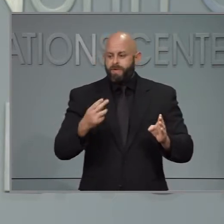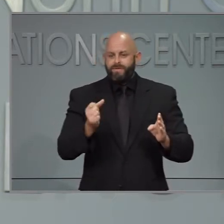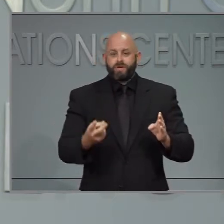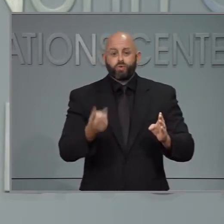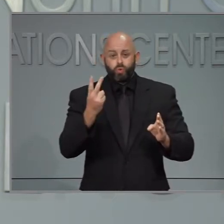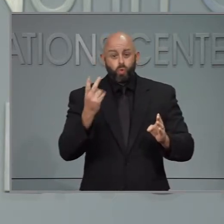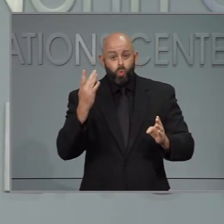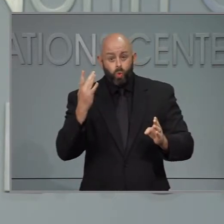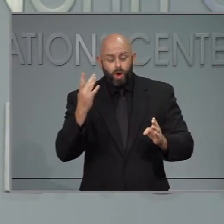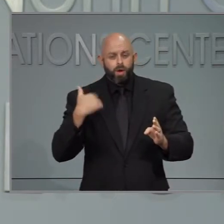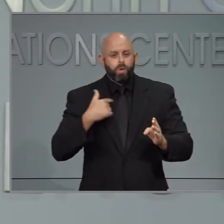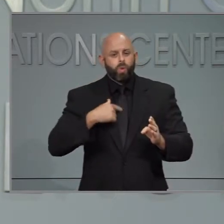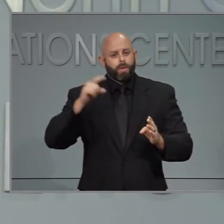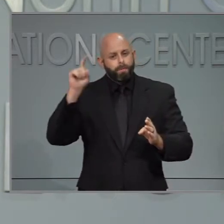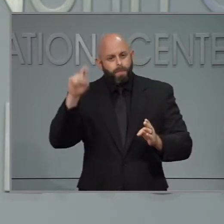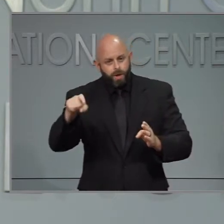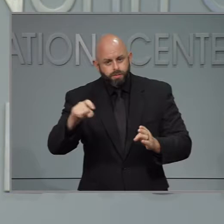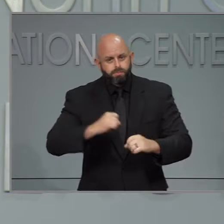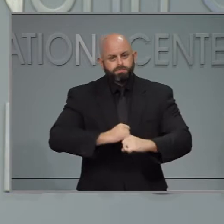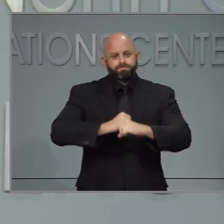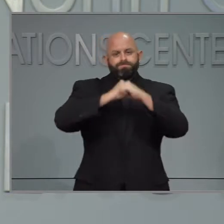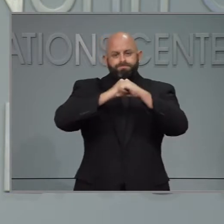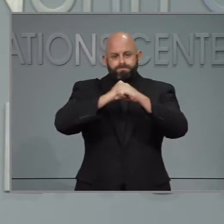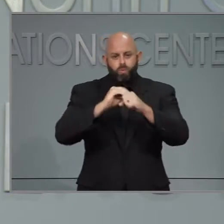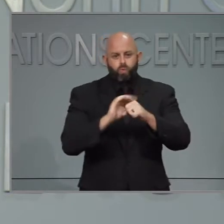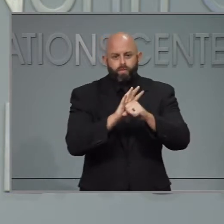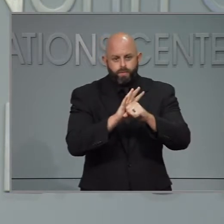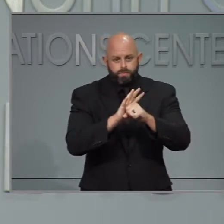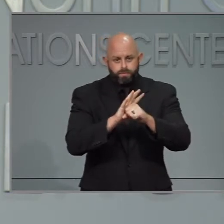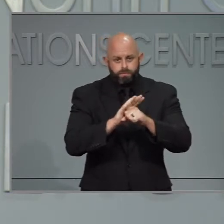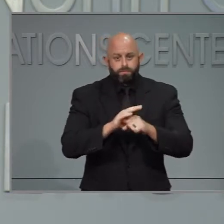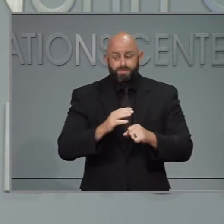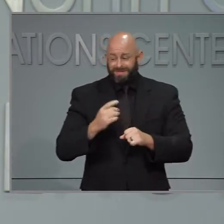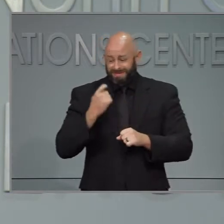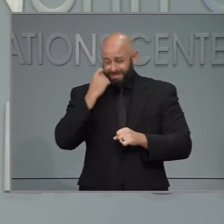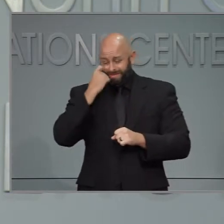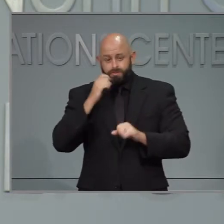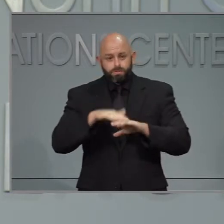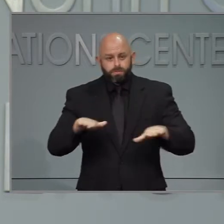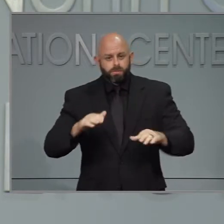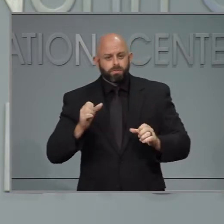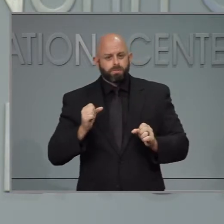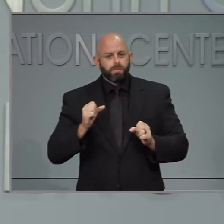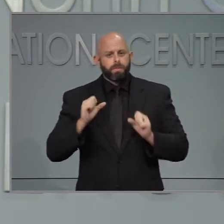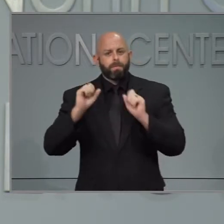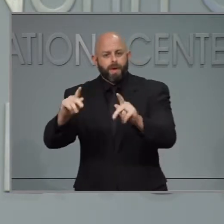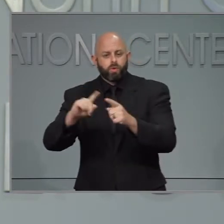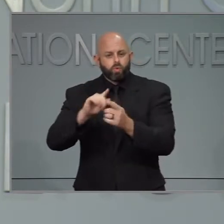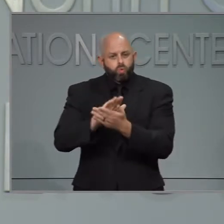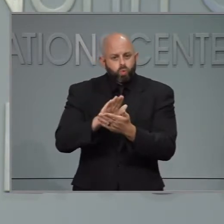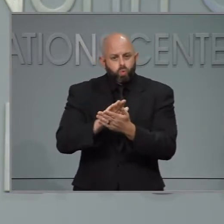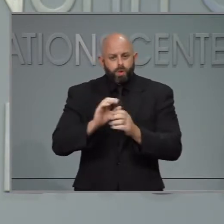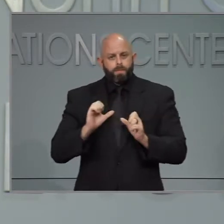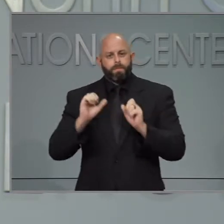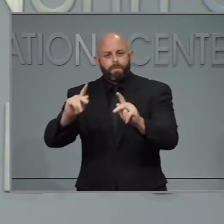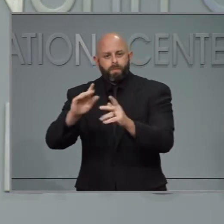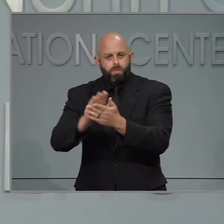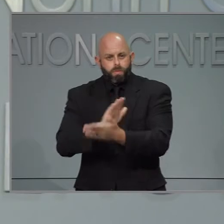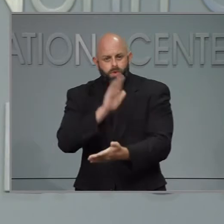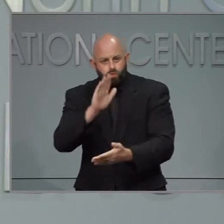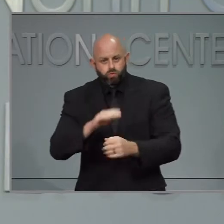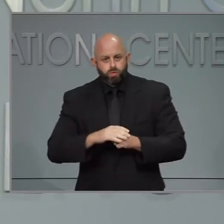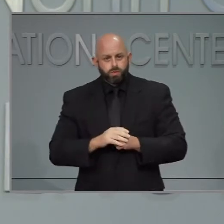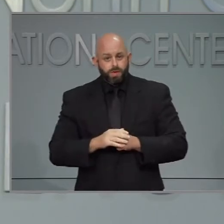etapa 2 fue necesaria cuando los alumnos regresaron a la escuela y a las universidades. Cuando nuestros colegios